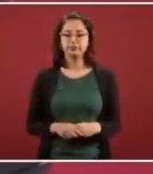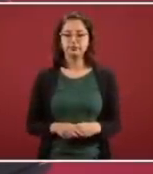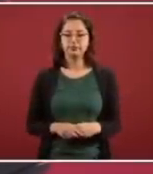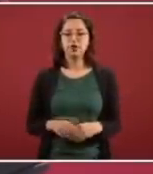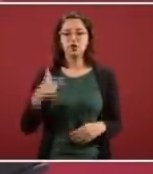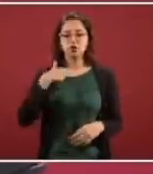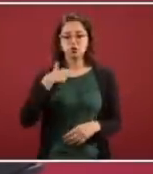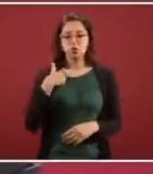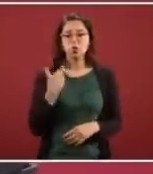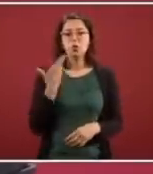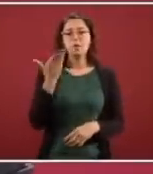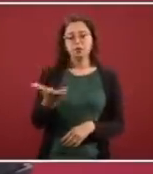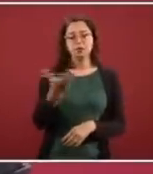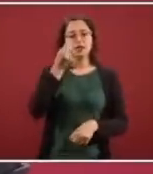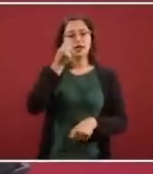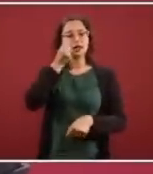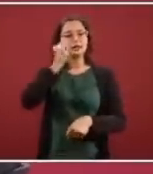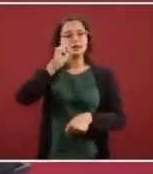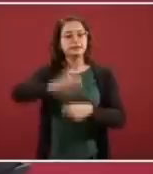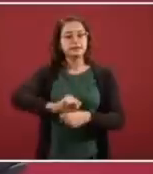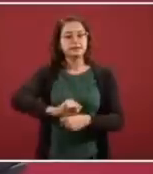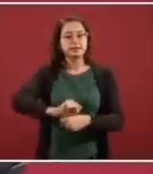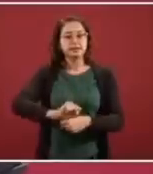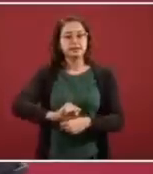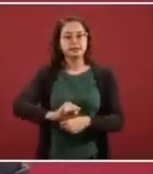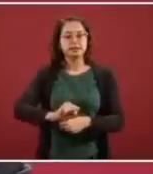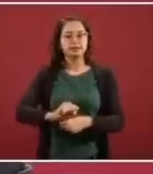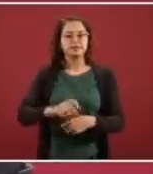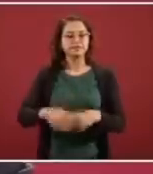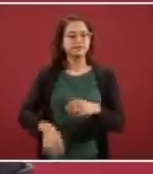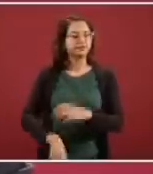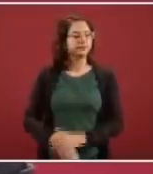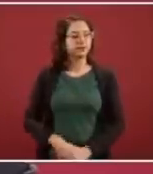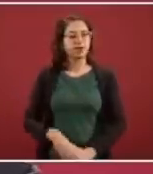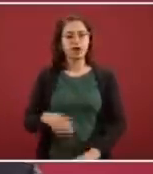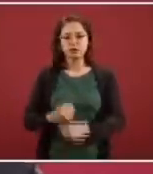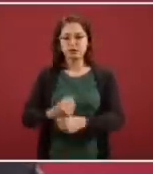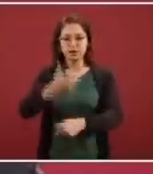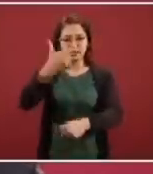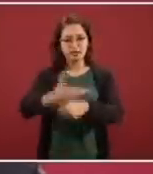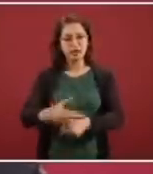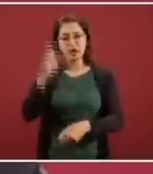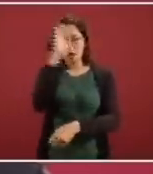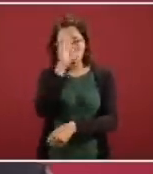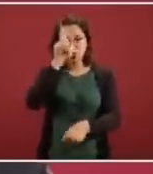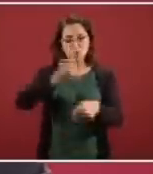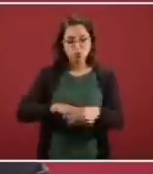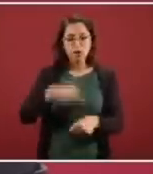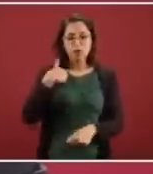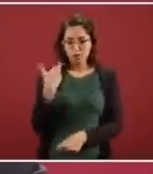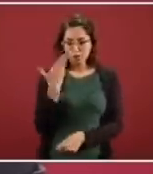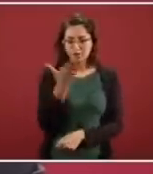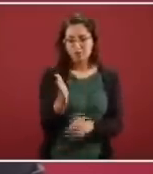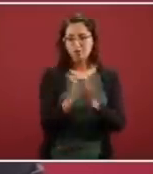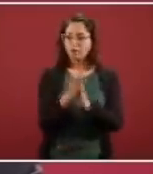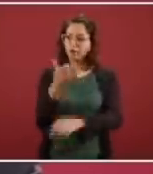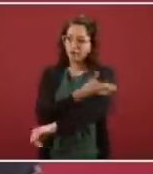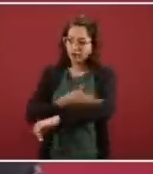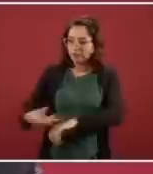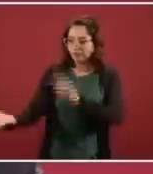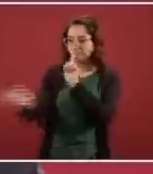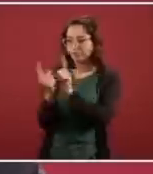le voy a pedir a la secretaria de Cultura, que hable con los familiares